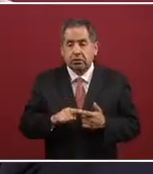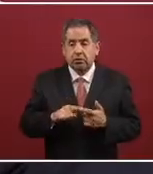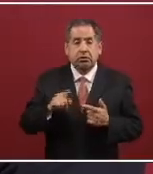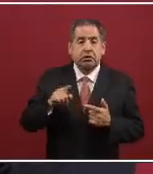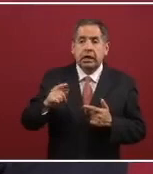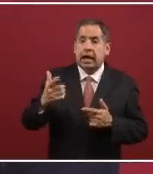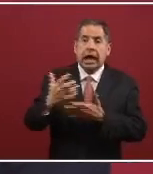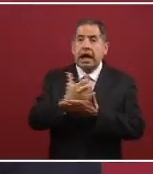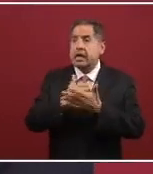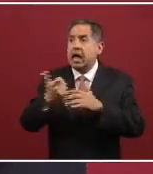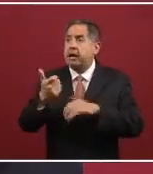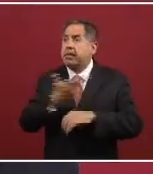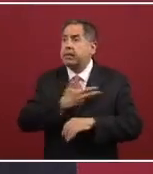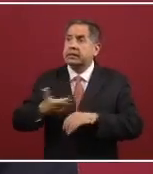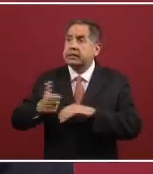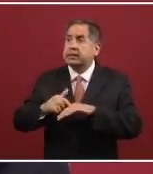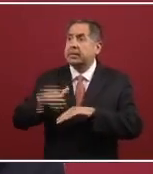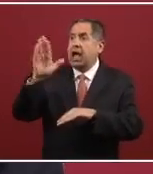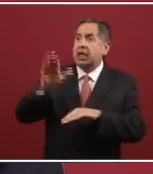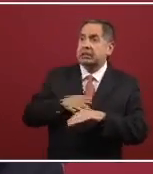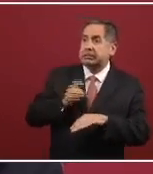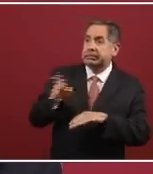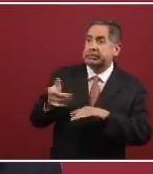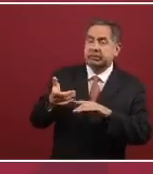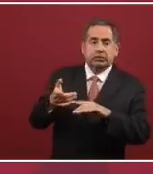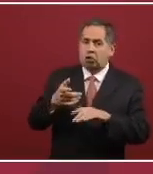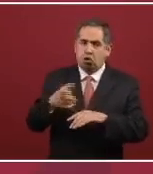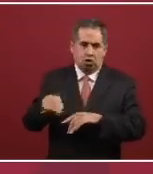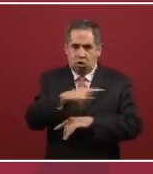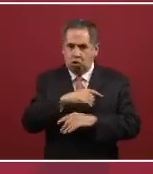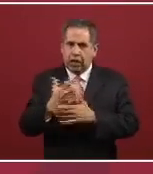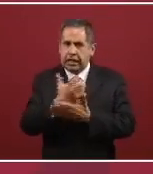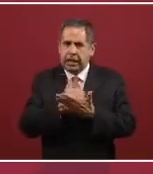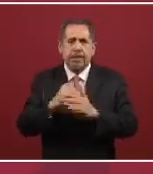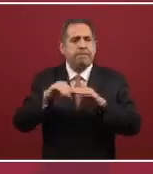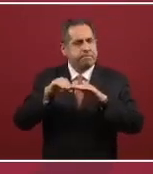de la República y bajar los sueldos. Entonces,